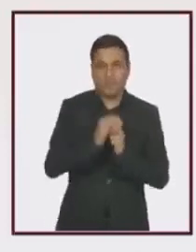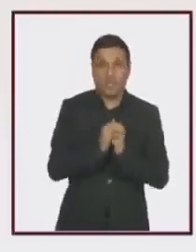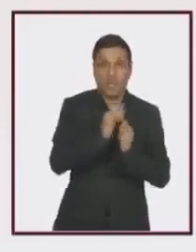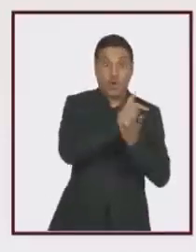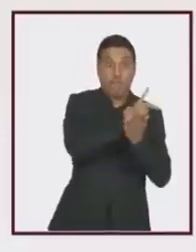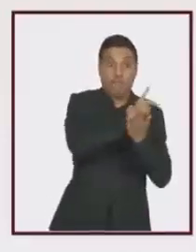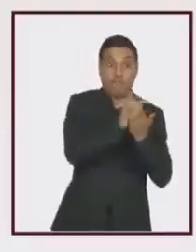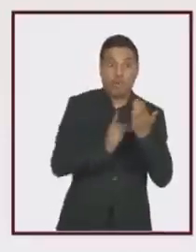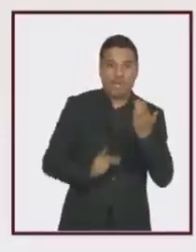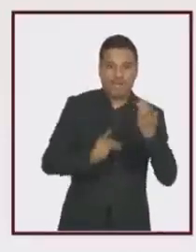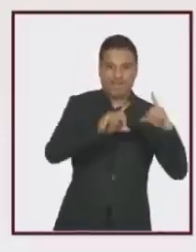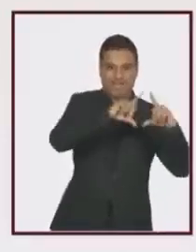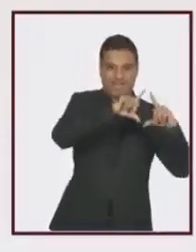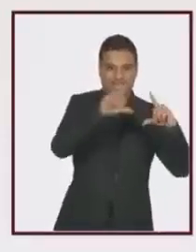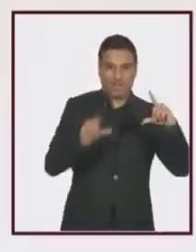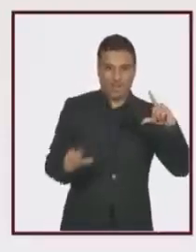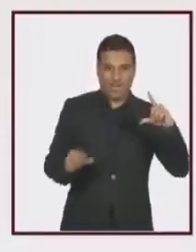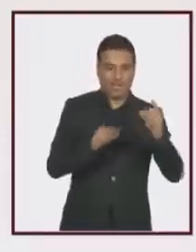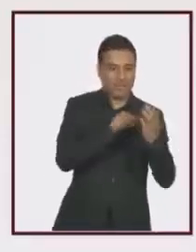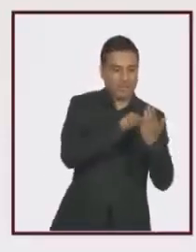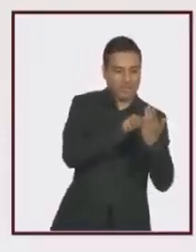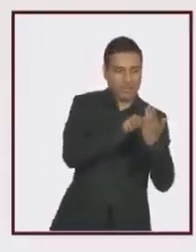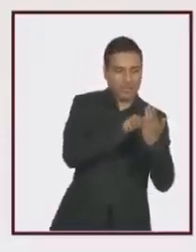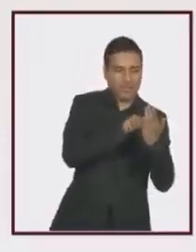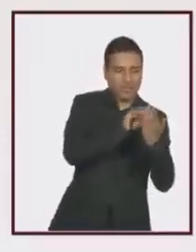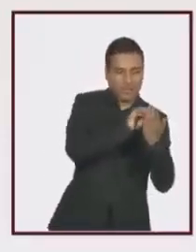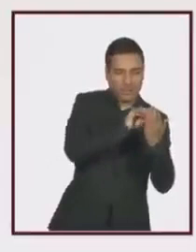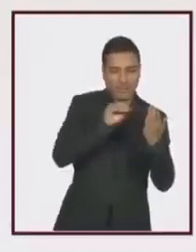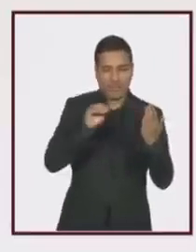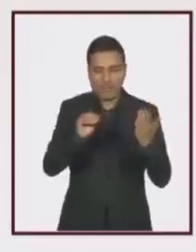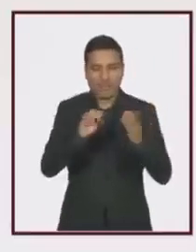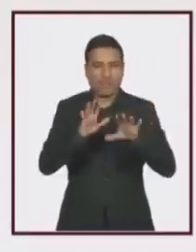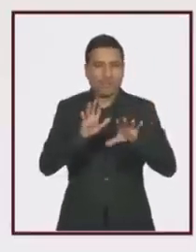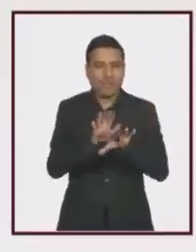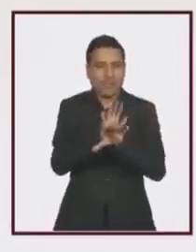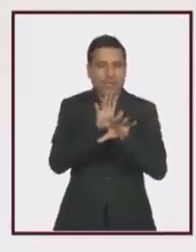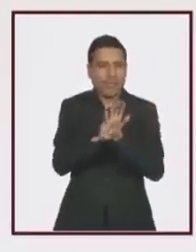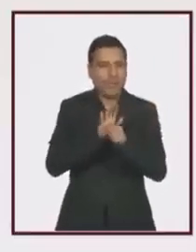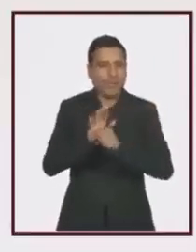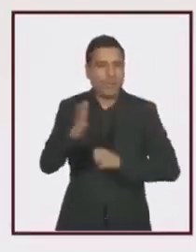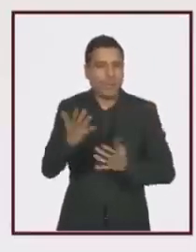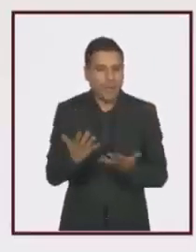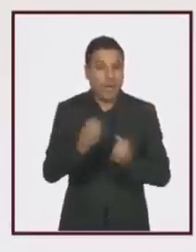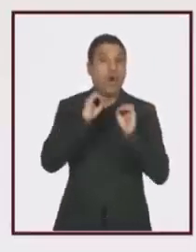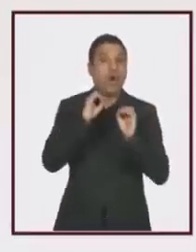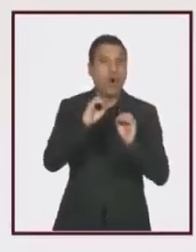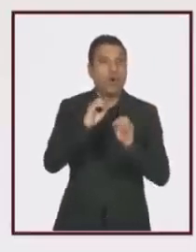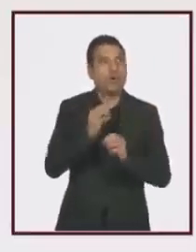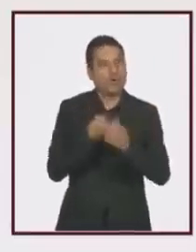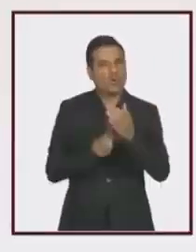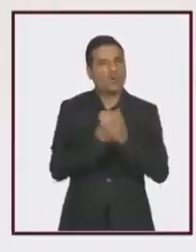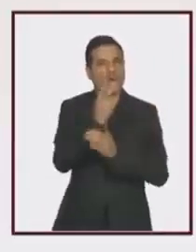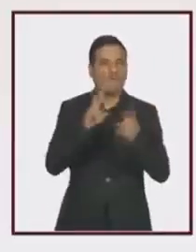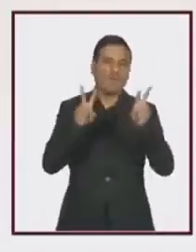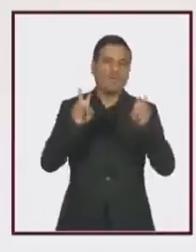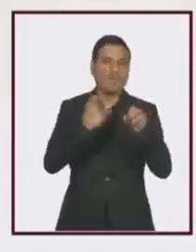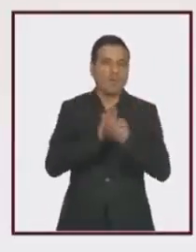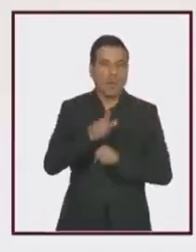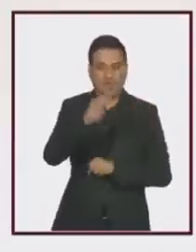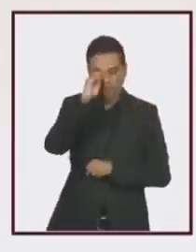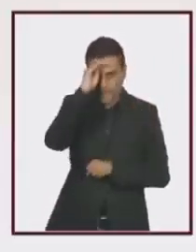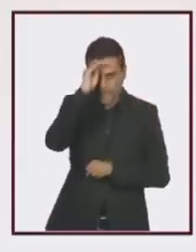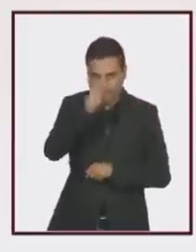deciden algunos de ellos contextualizarlos o incorporar contenidos nuevos, y todo esto